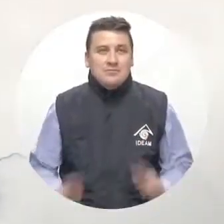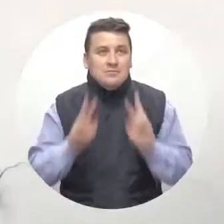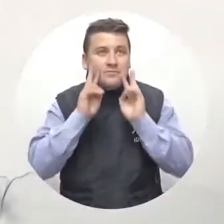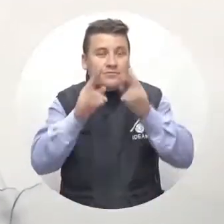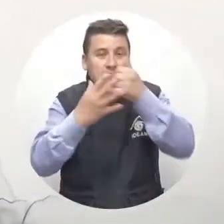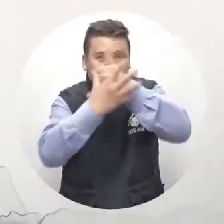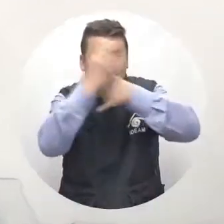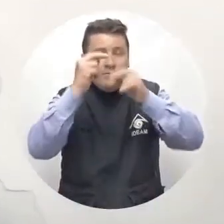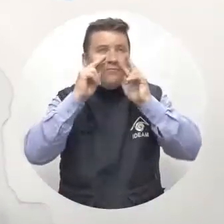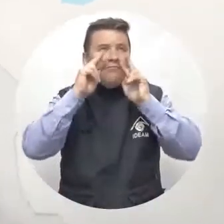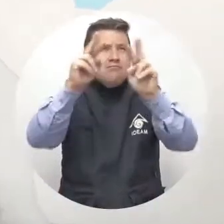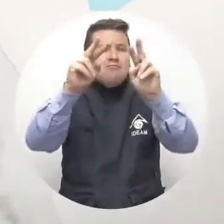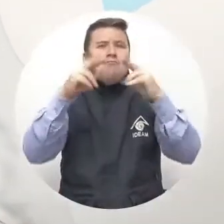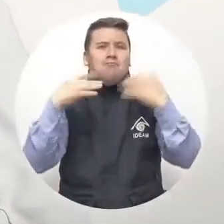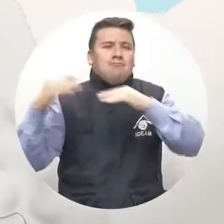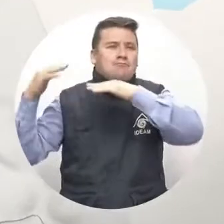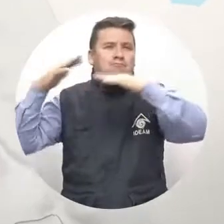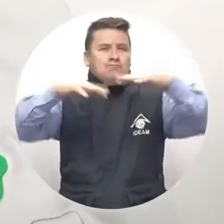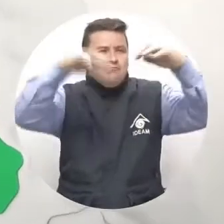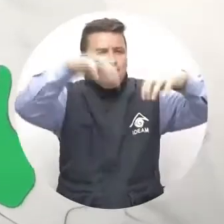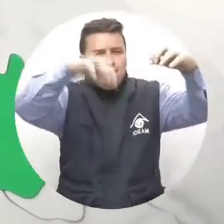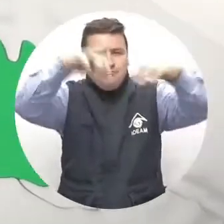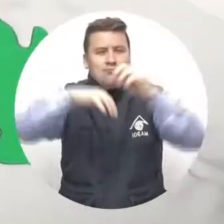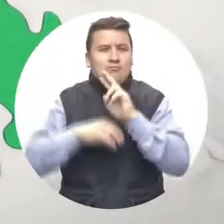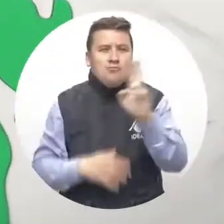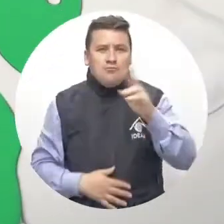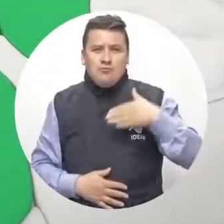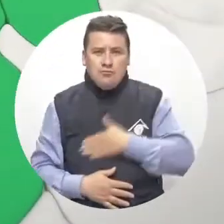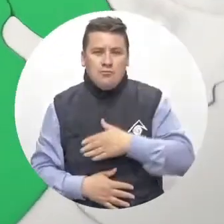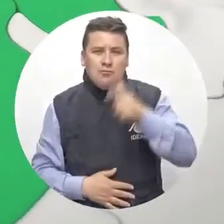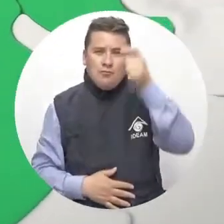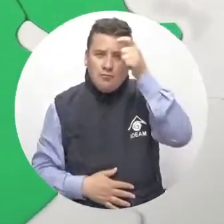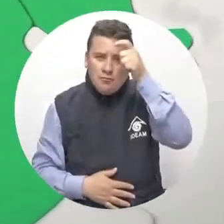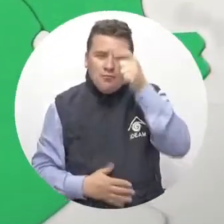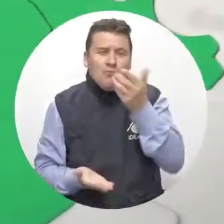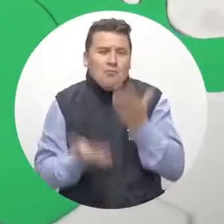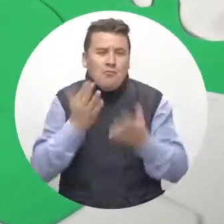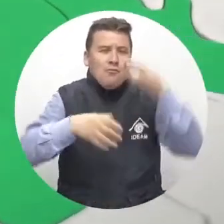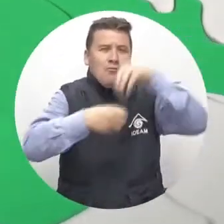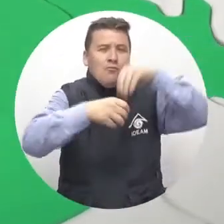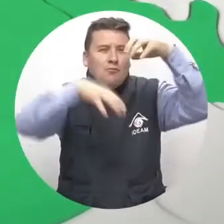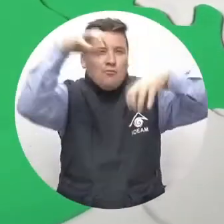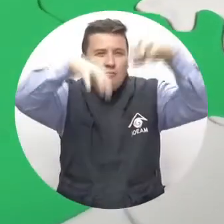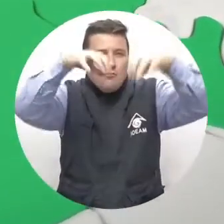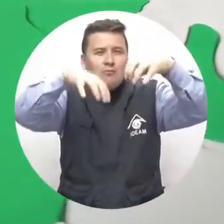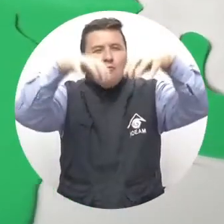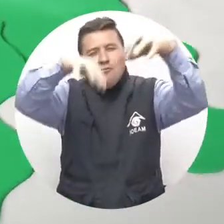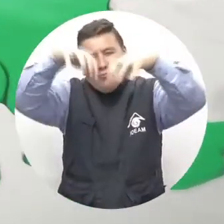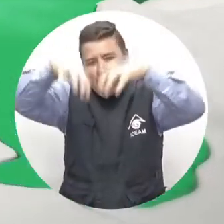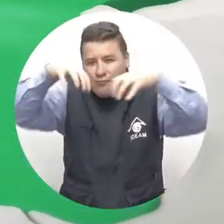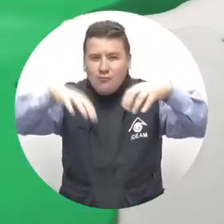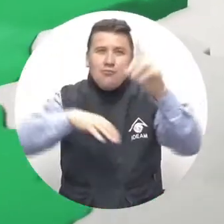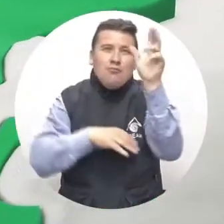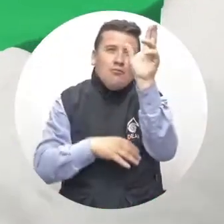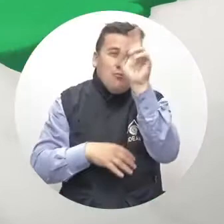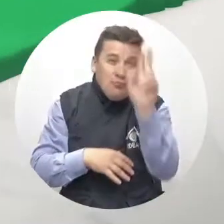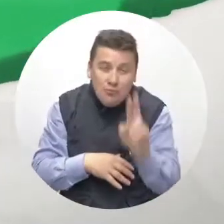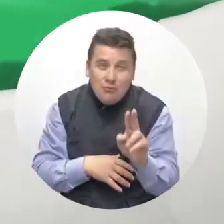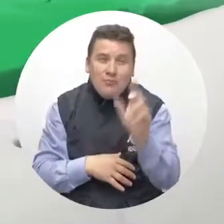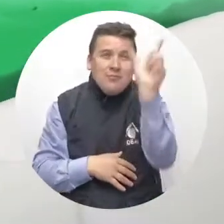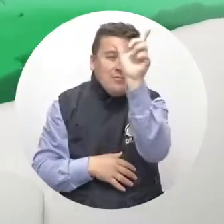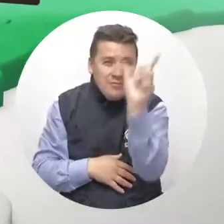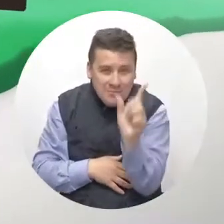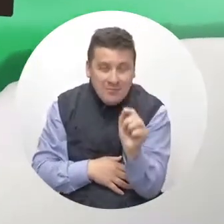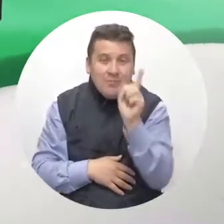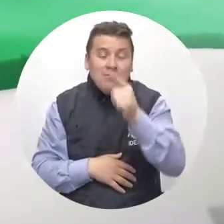La región Caribe se prepara para recibir lluvias en el sur de Bolívar y Córdoba. Posibles lloviznas adornarán el cielo en Sucre, Cesar y